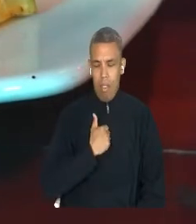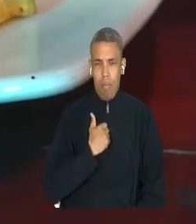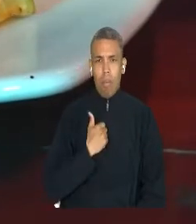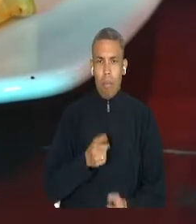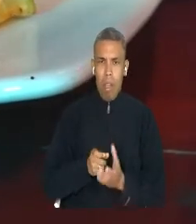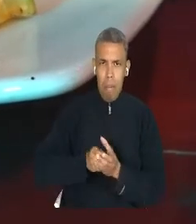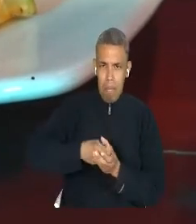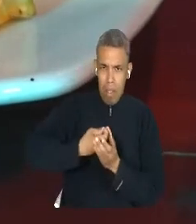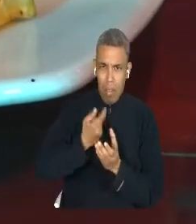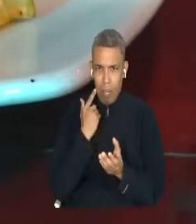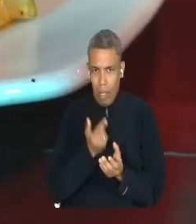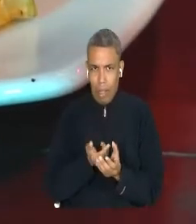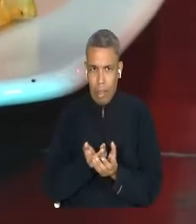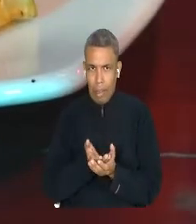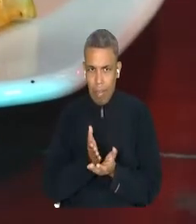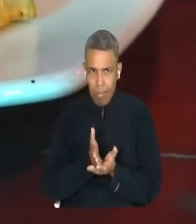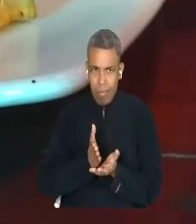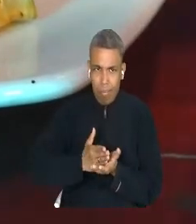casquitos,